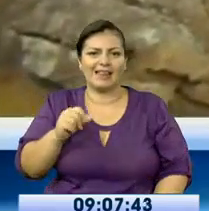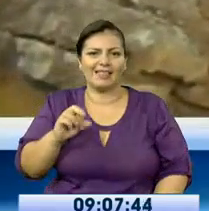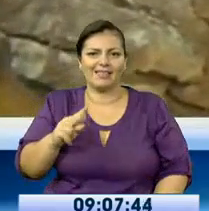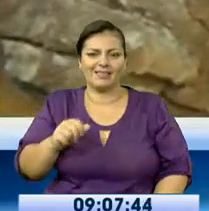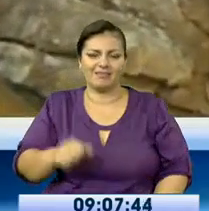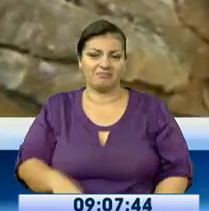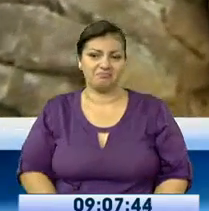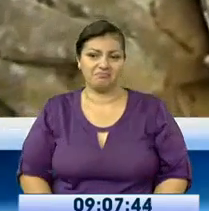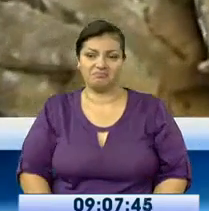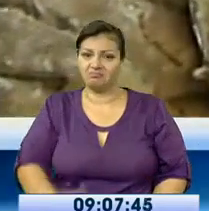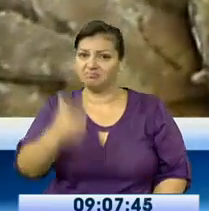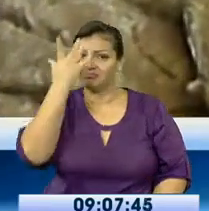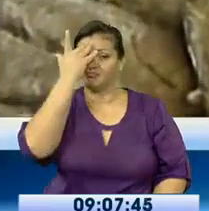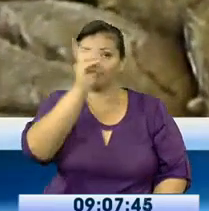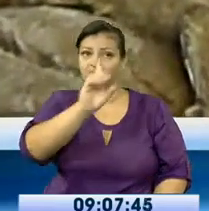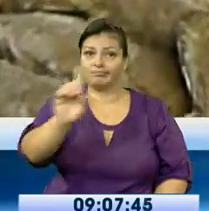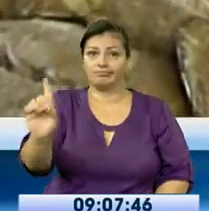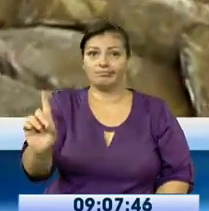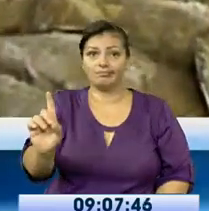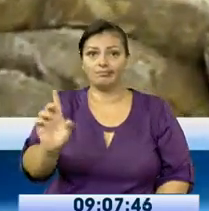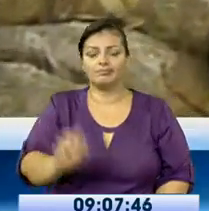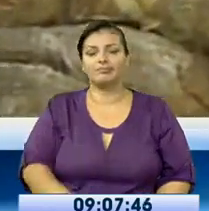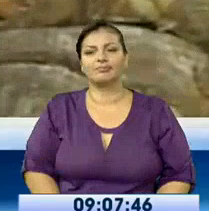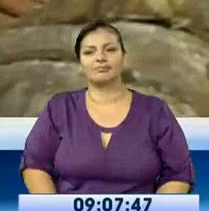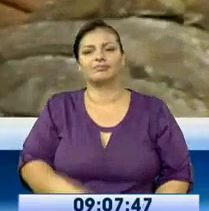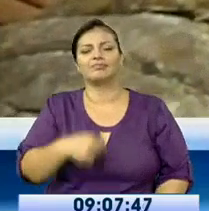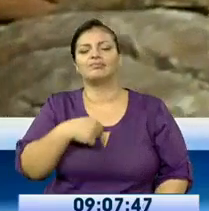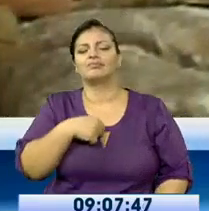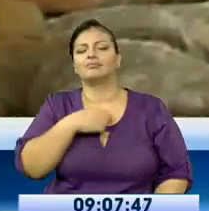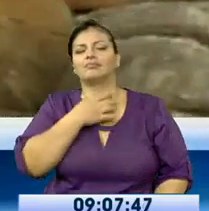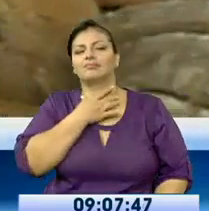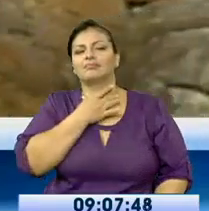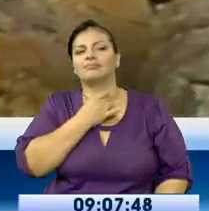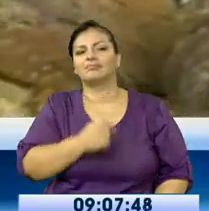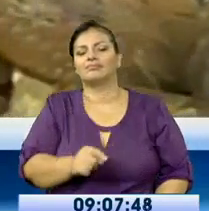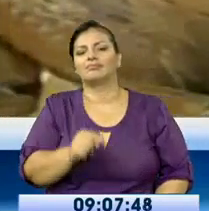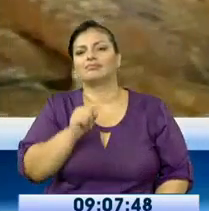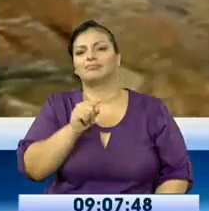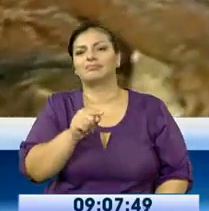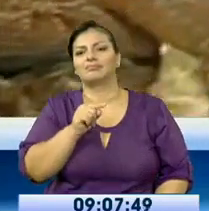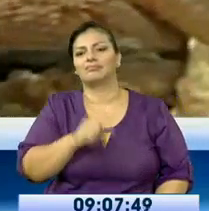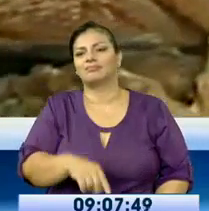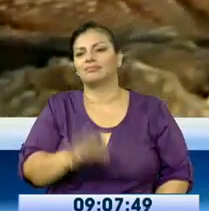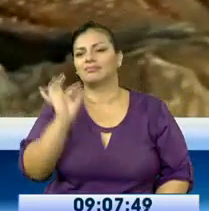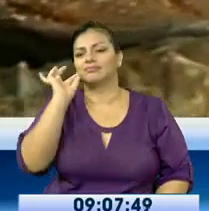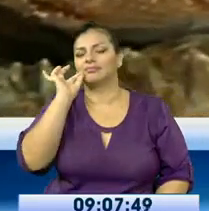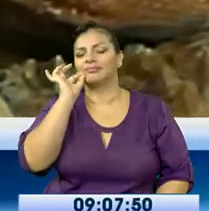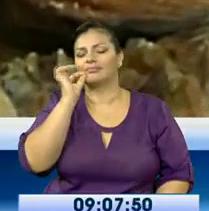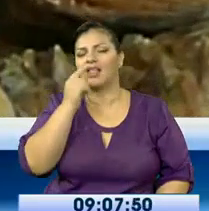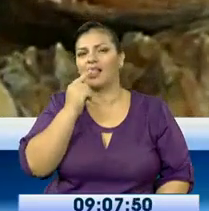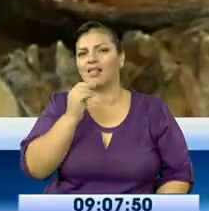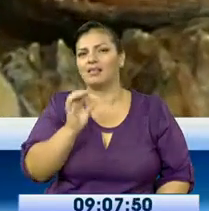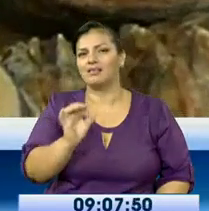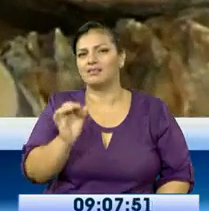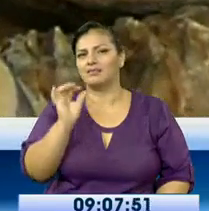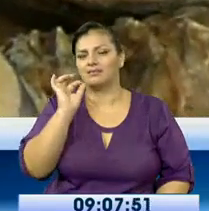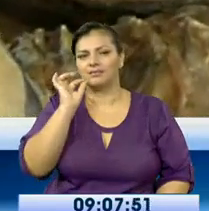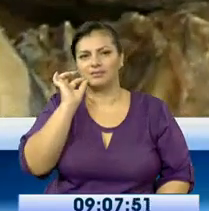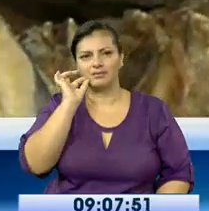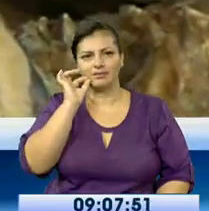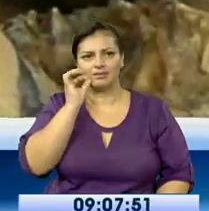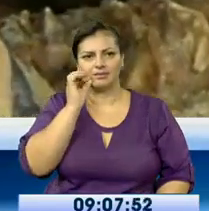mismo es rico sí pero sin embargo el sabor del bacalao es muy bueno el año pasado probé con